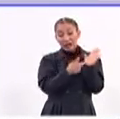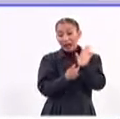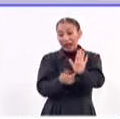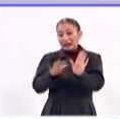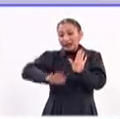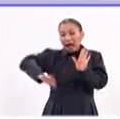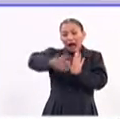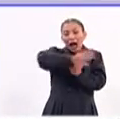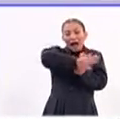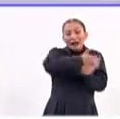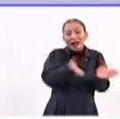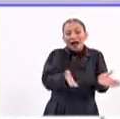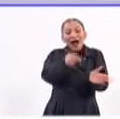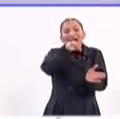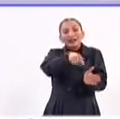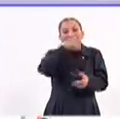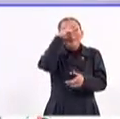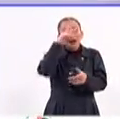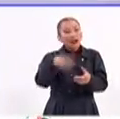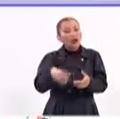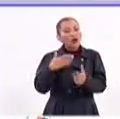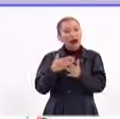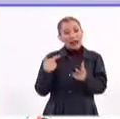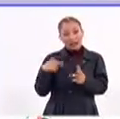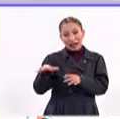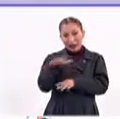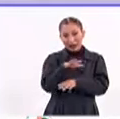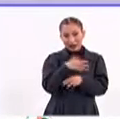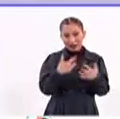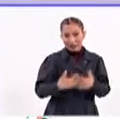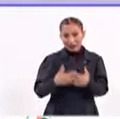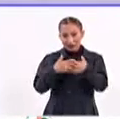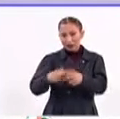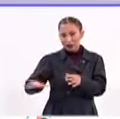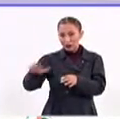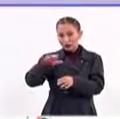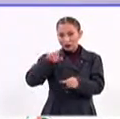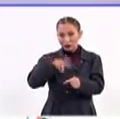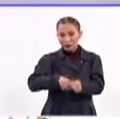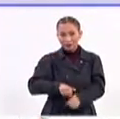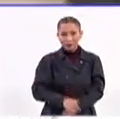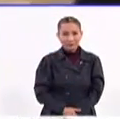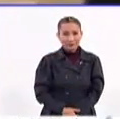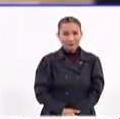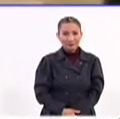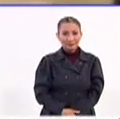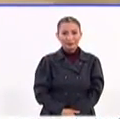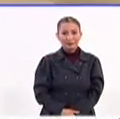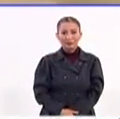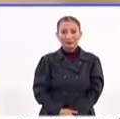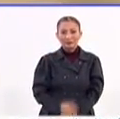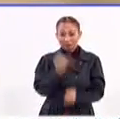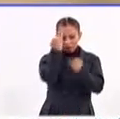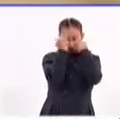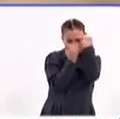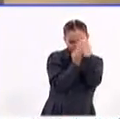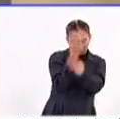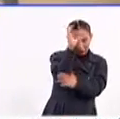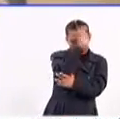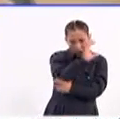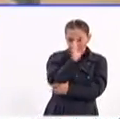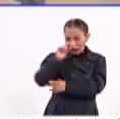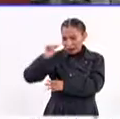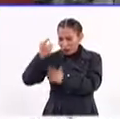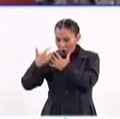estas disciplinas aquí en nuestro país desde estos sectores empresarial y social. La innovación científica